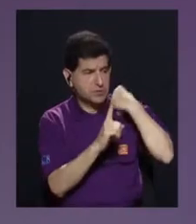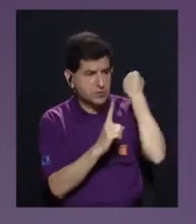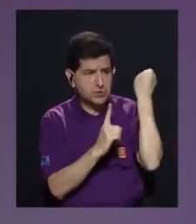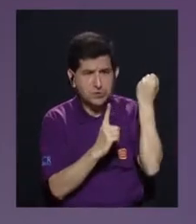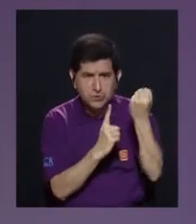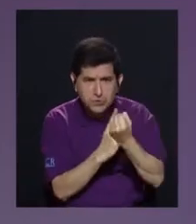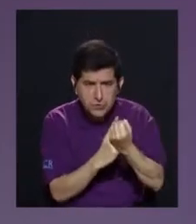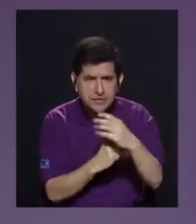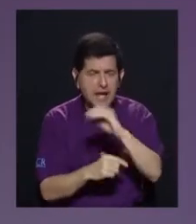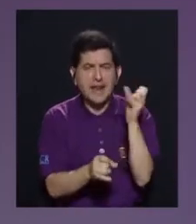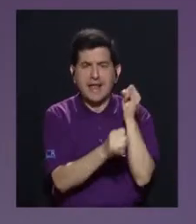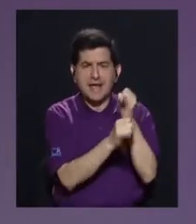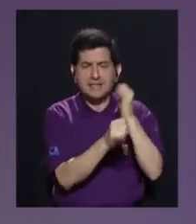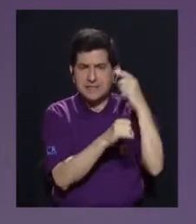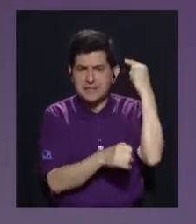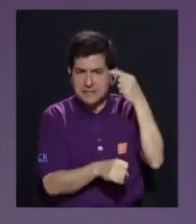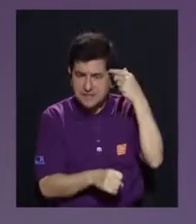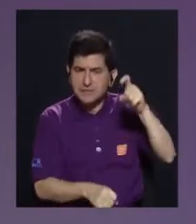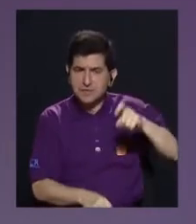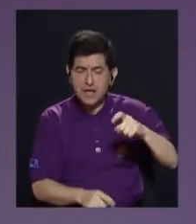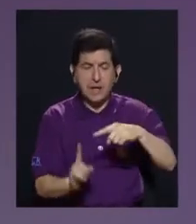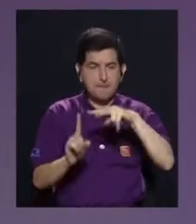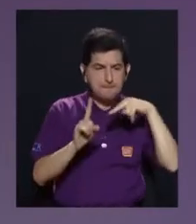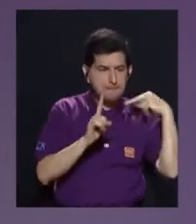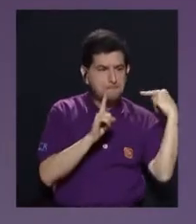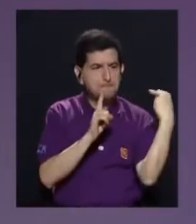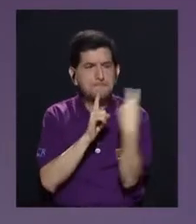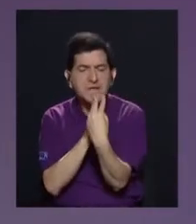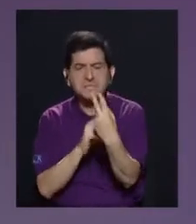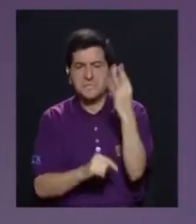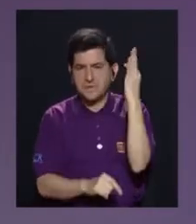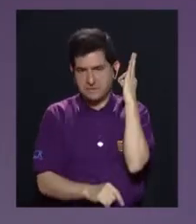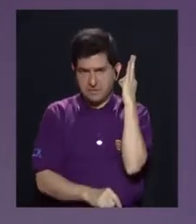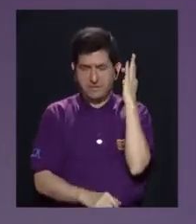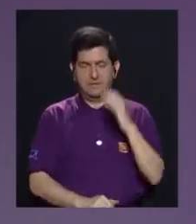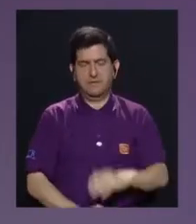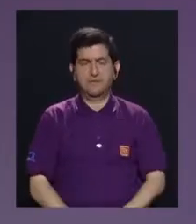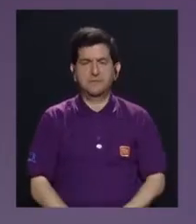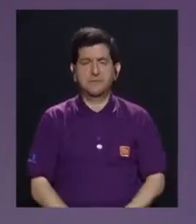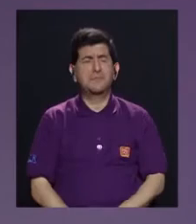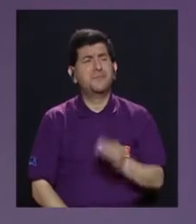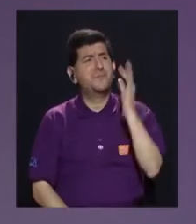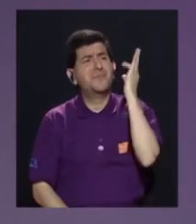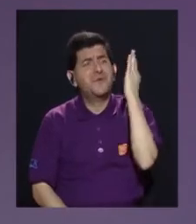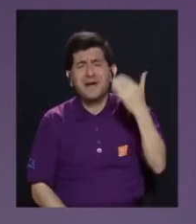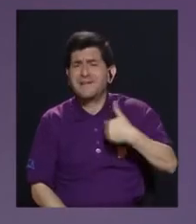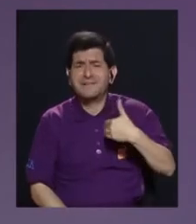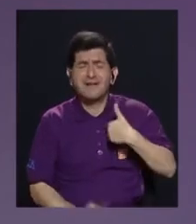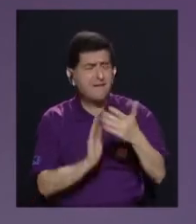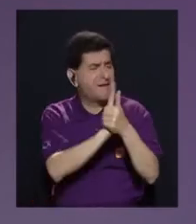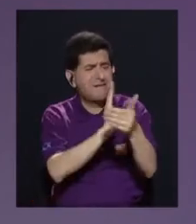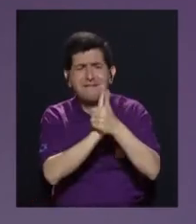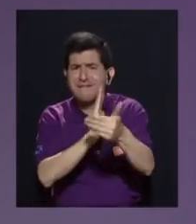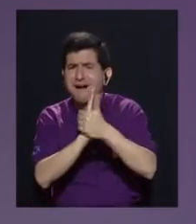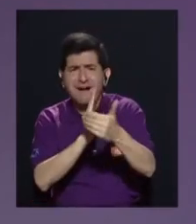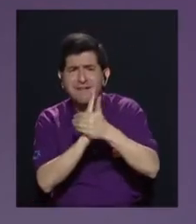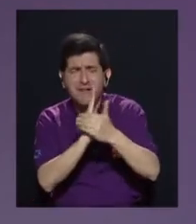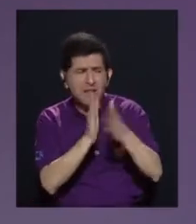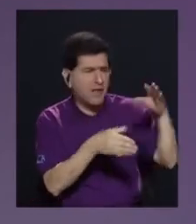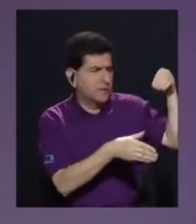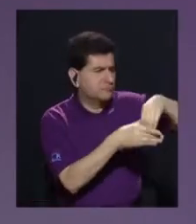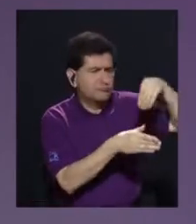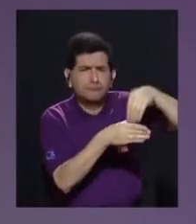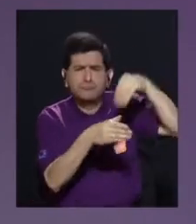y las instituciones del estado desde la perspectiva de las mujeres porque las mujeres tenemos unas capacidades que tenemos que aportar